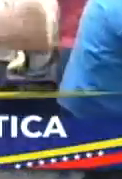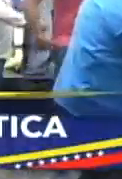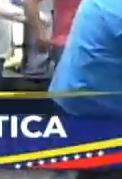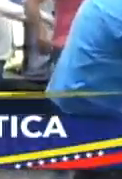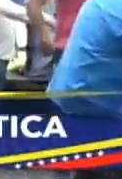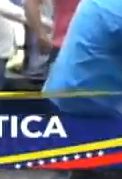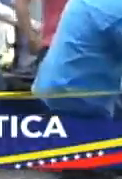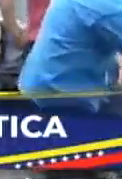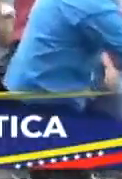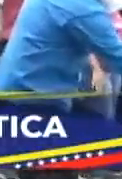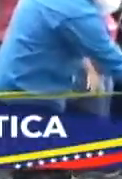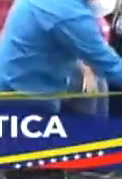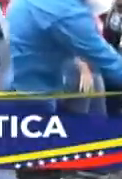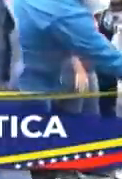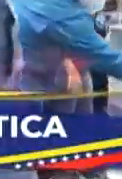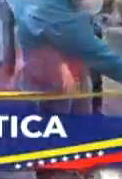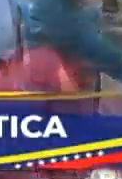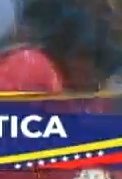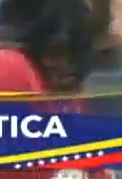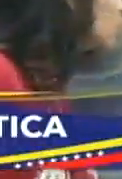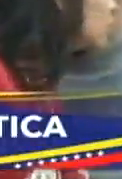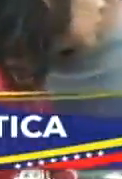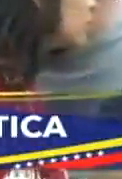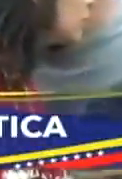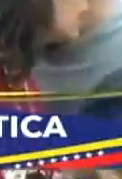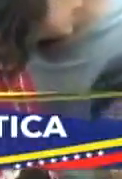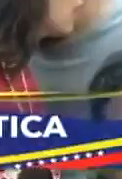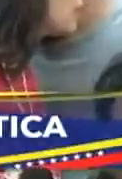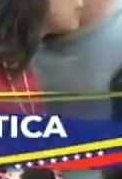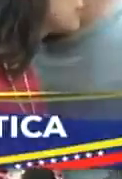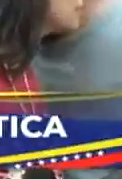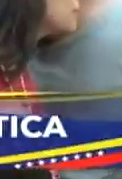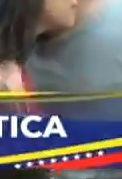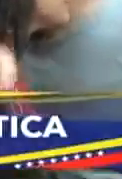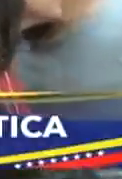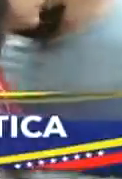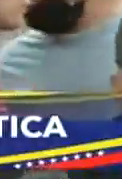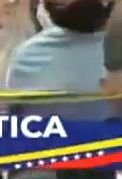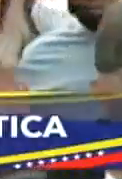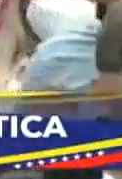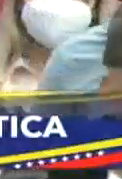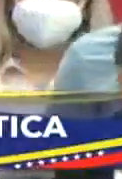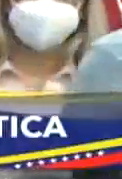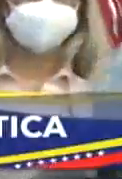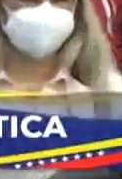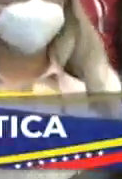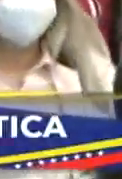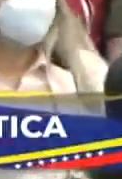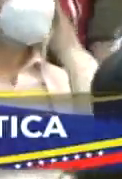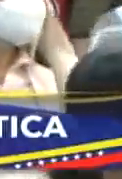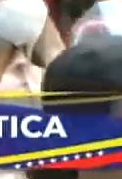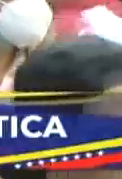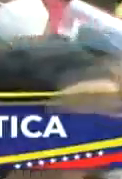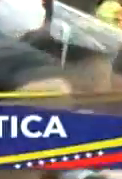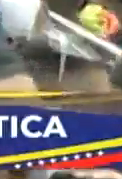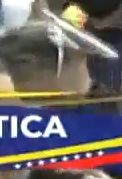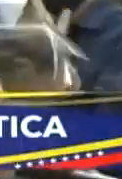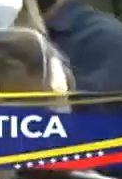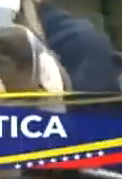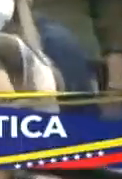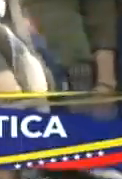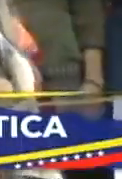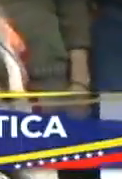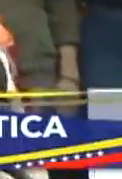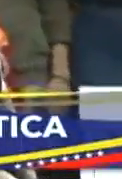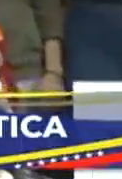primera combatiente y diputada de la Asamblea Nacional, doctora Cilia Flores de Maduro, en lo que ha sido esta juventud en